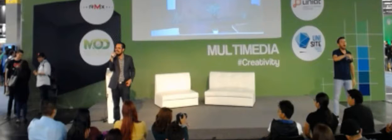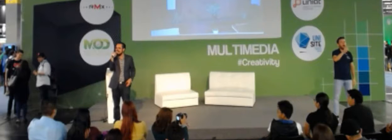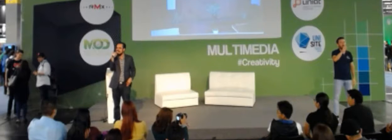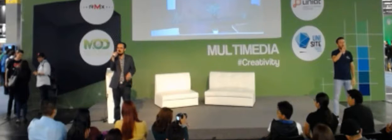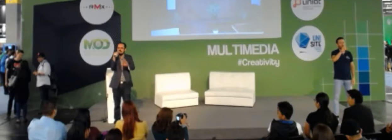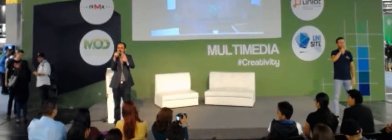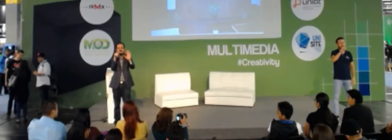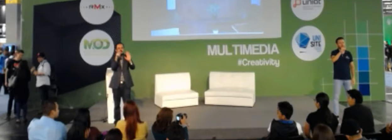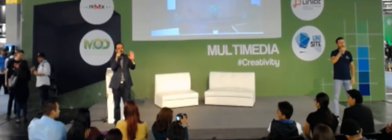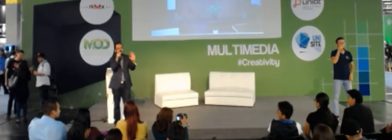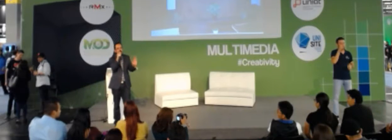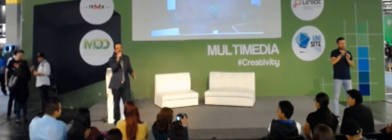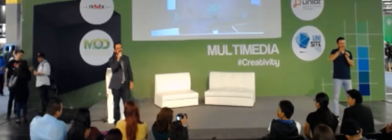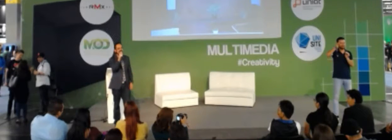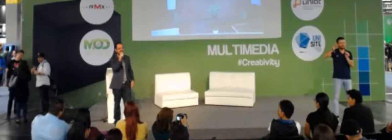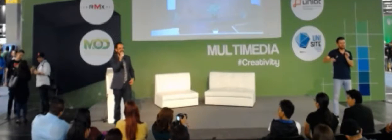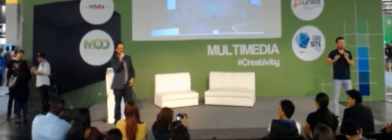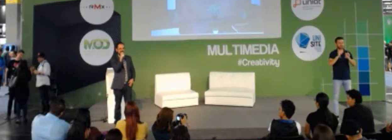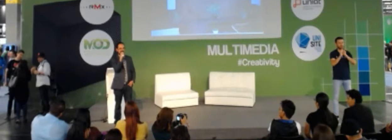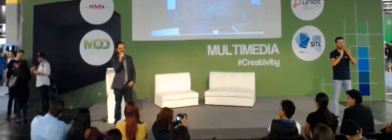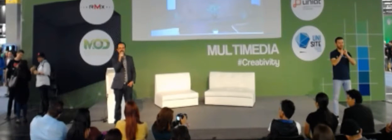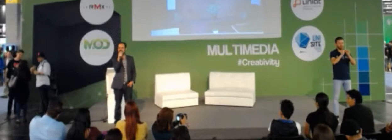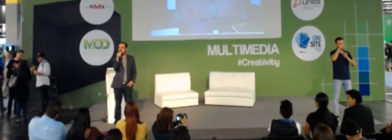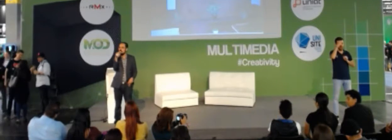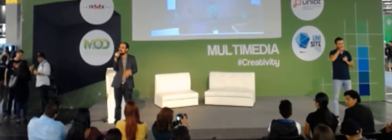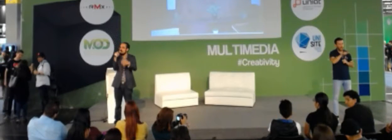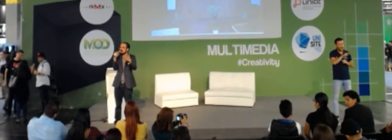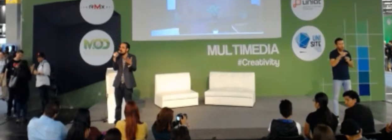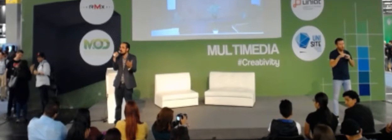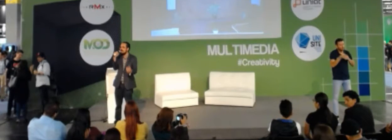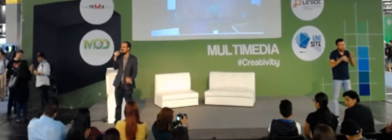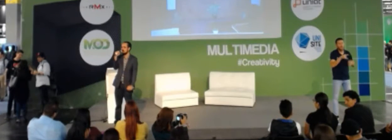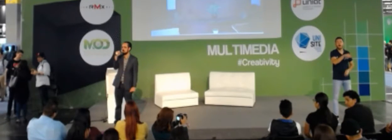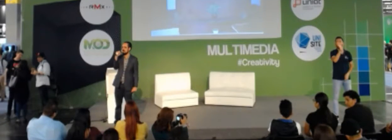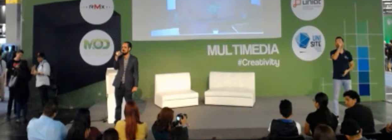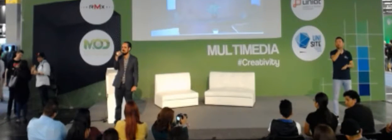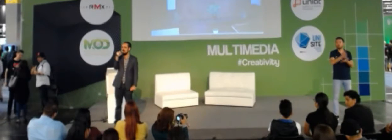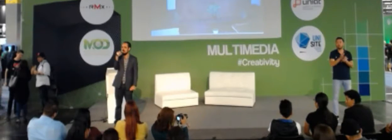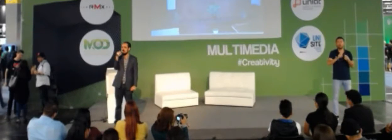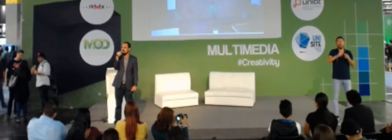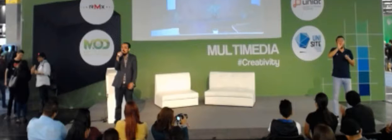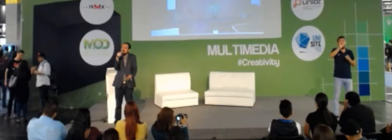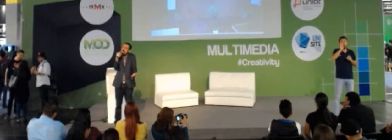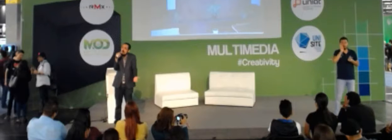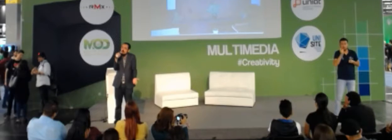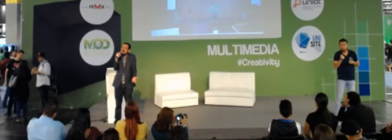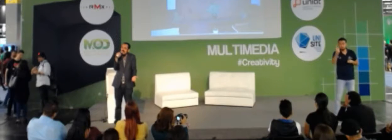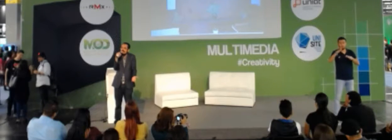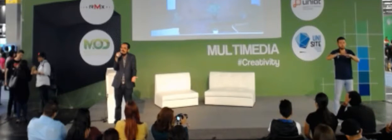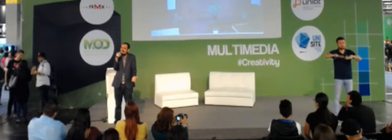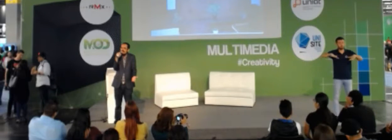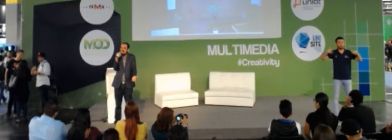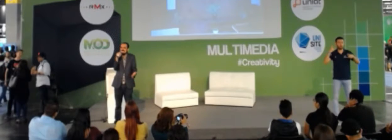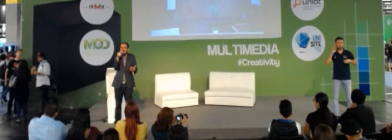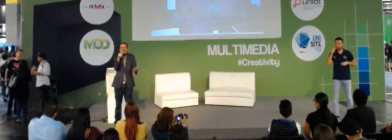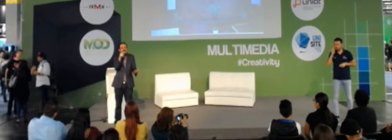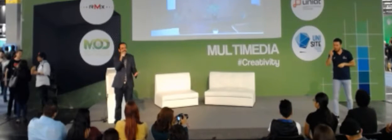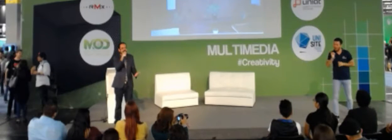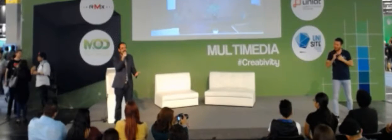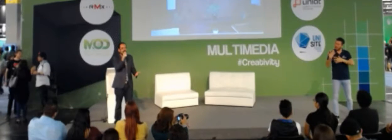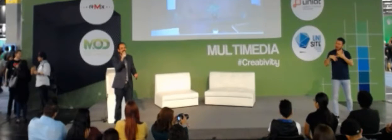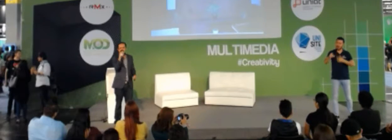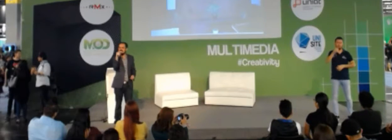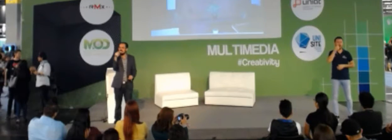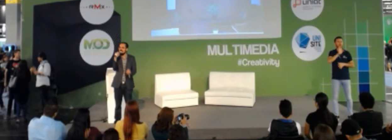Ayala y pensamos que es lo único que existe. O en los eventos políticos, cuando es una comunidad que está al día a